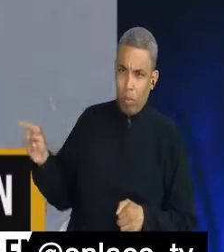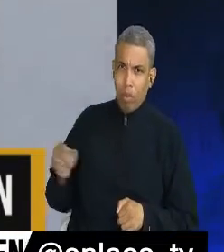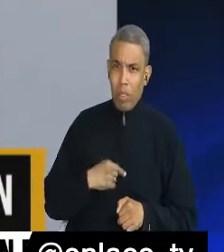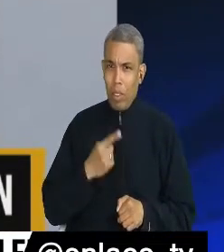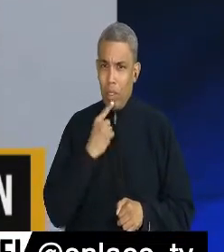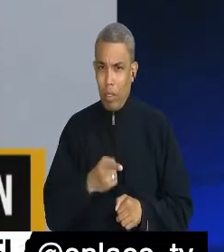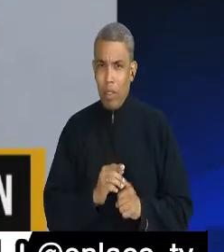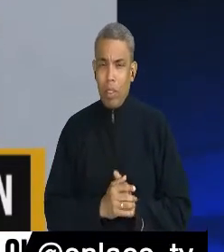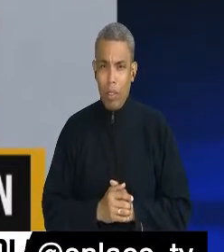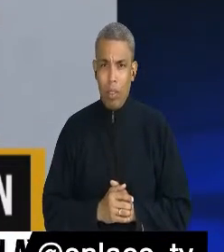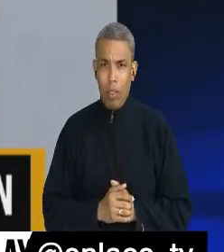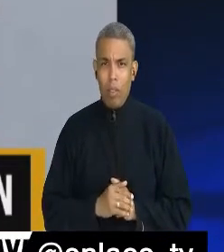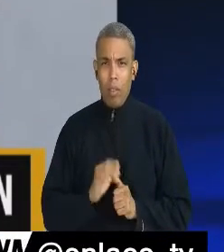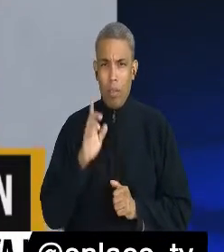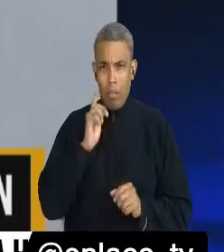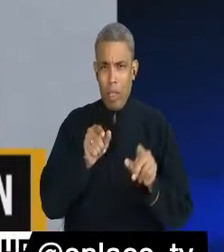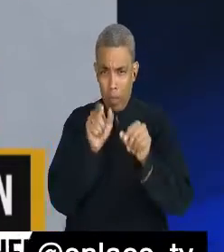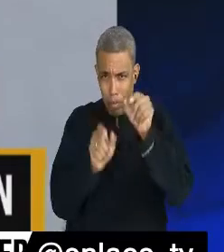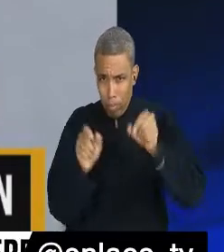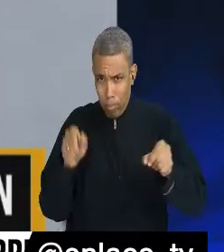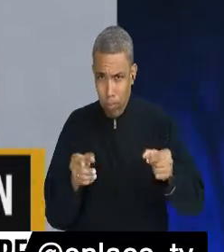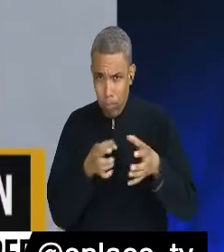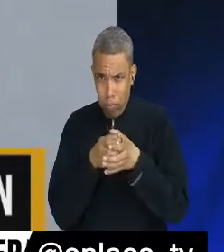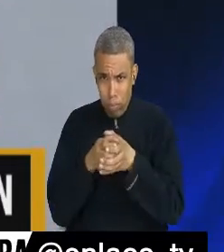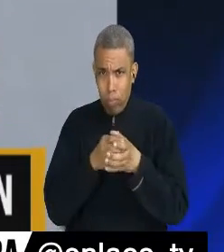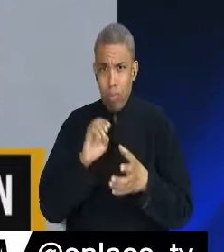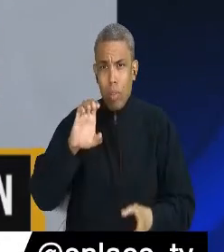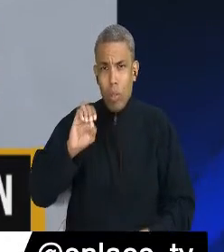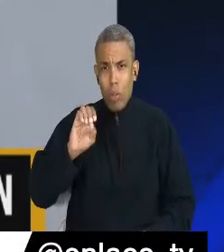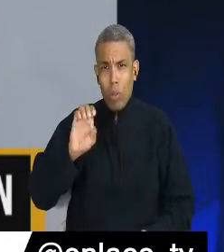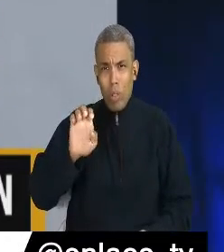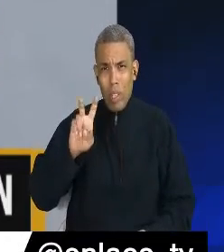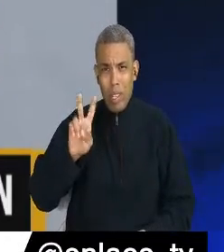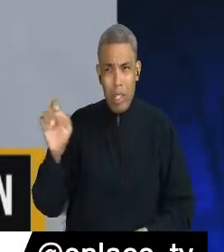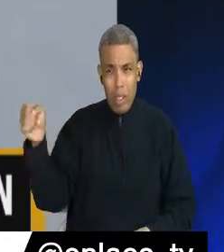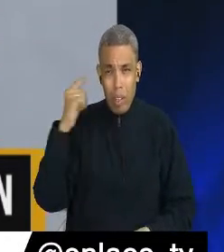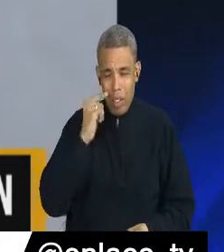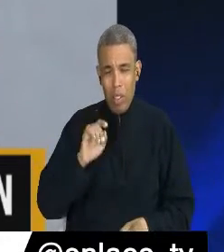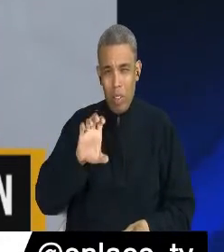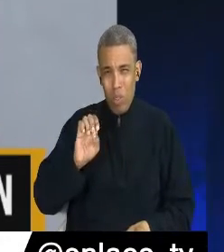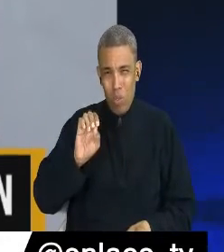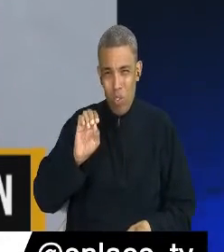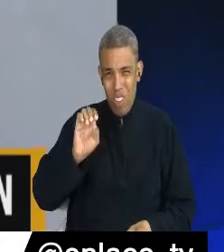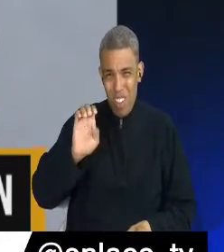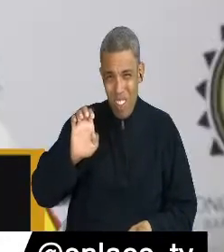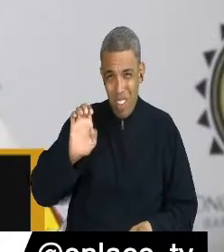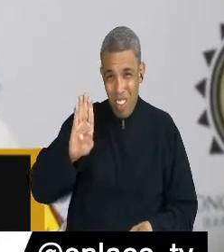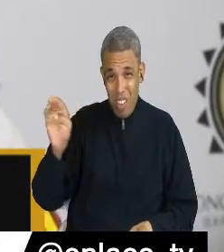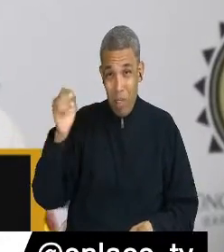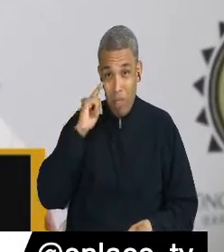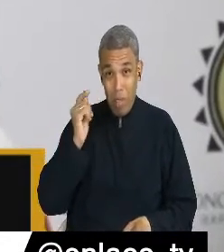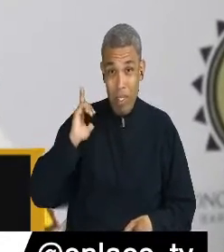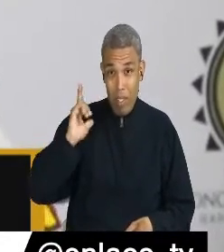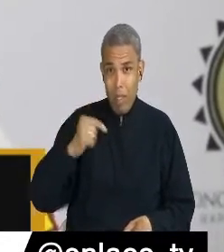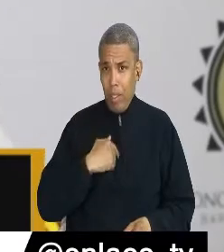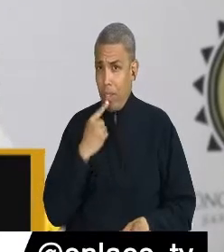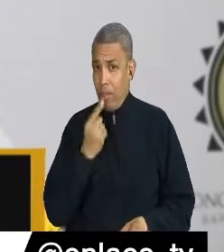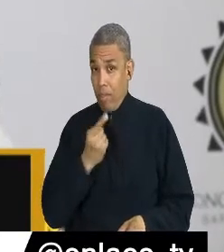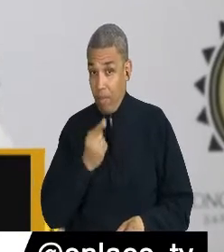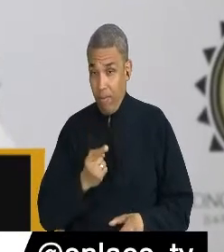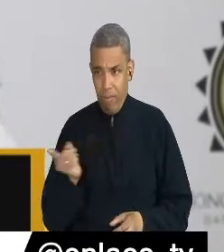comunitaria de ediles de barrancabermeja coeba la funcionaria reaccionó y esto dijo sobre las amenazas nuestro interés